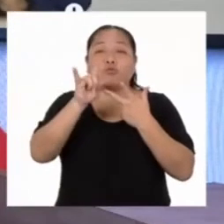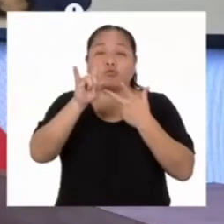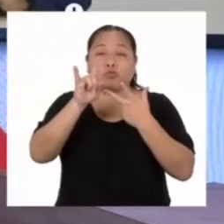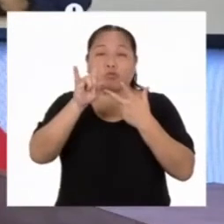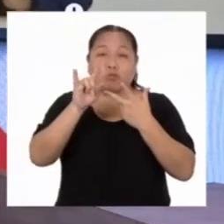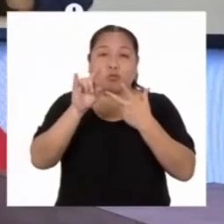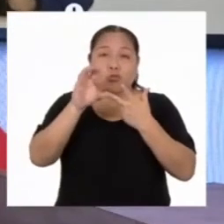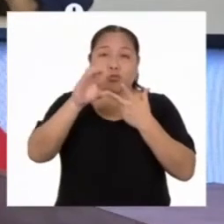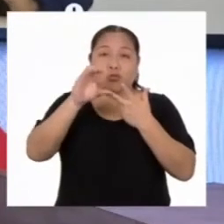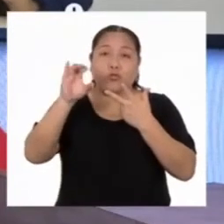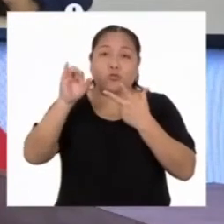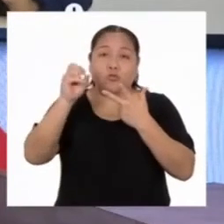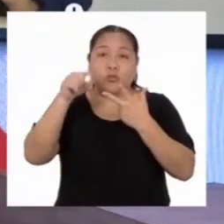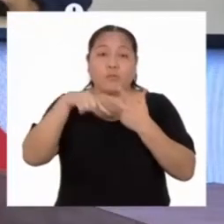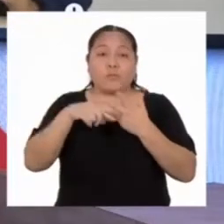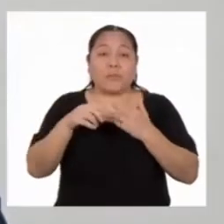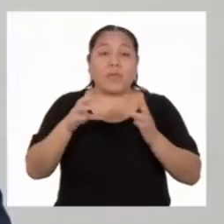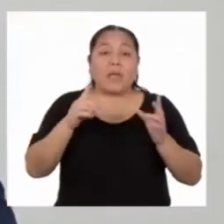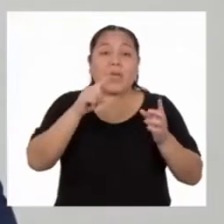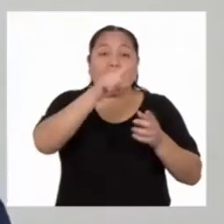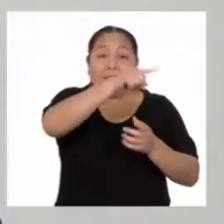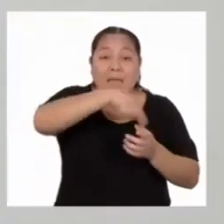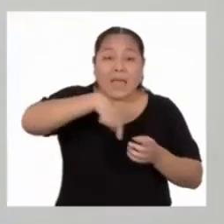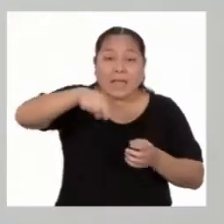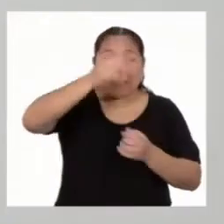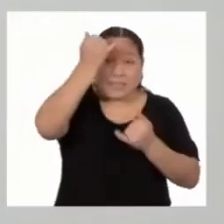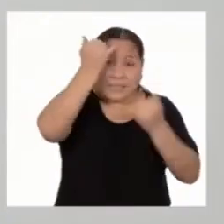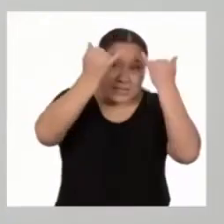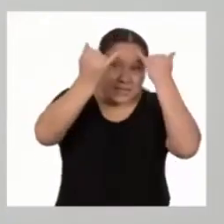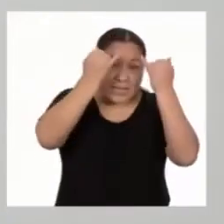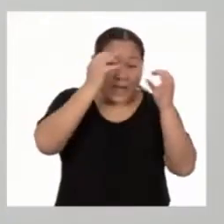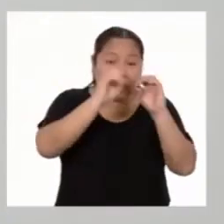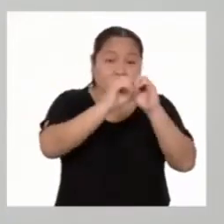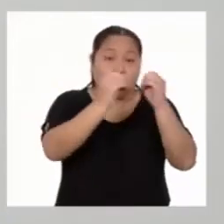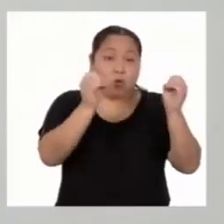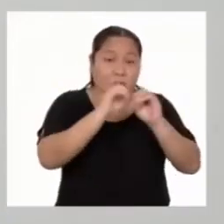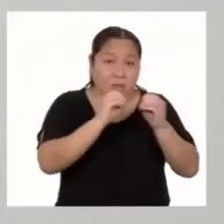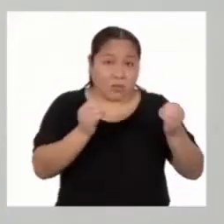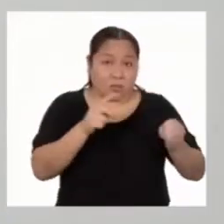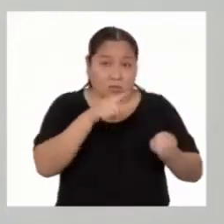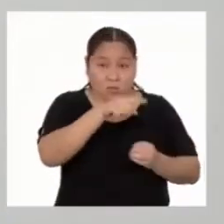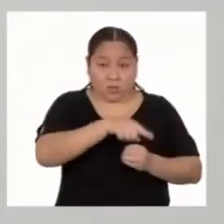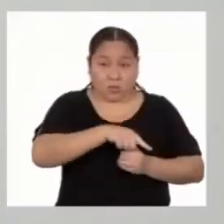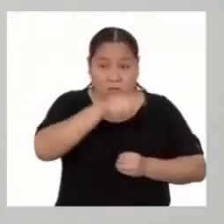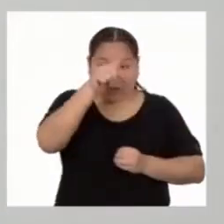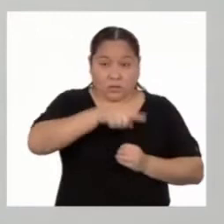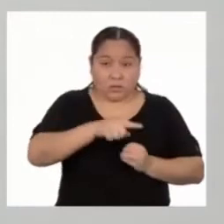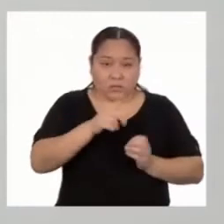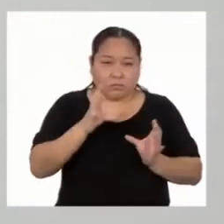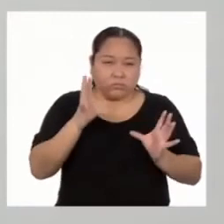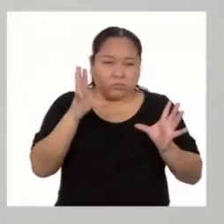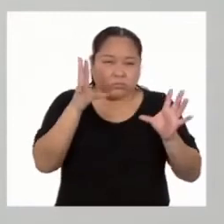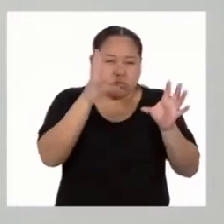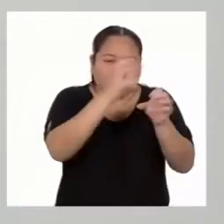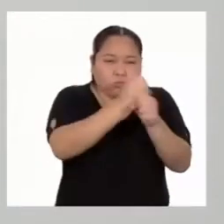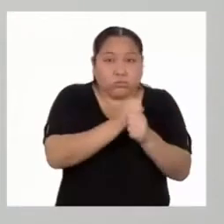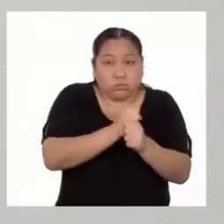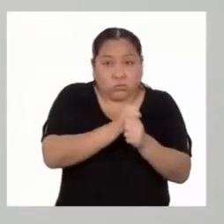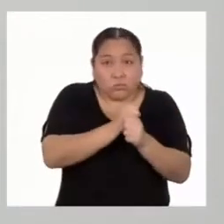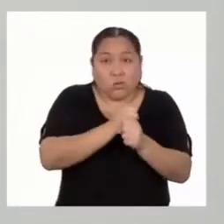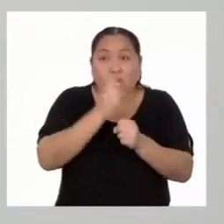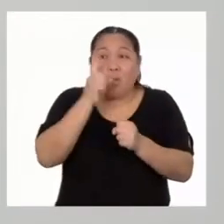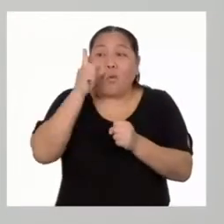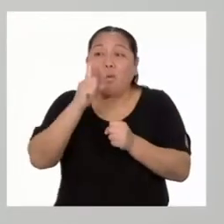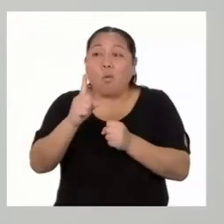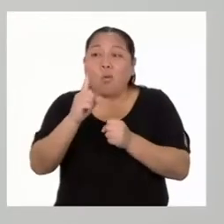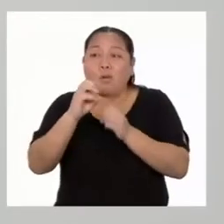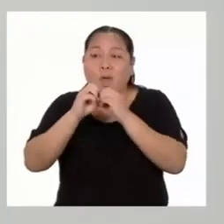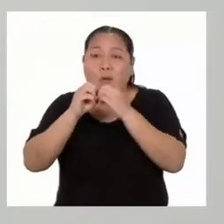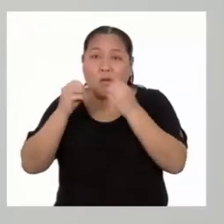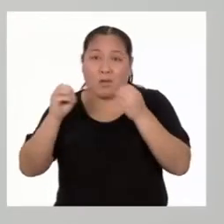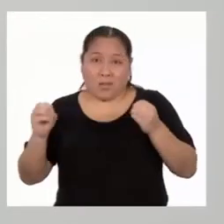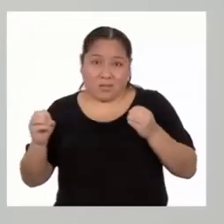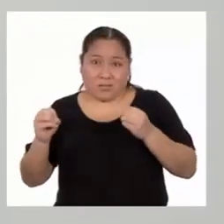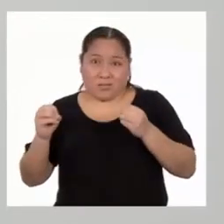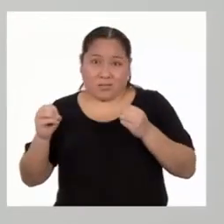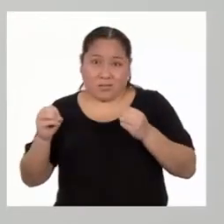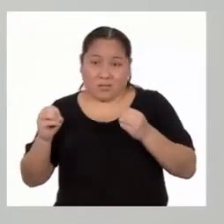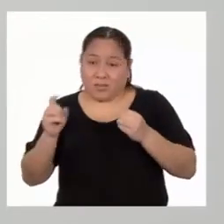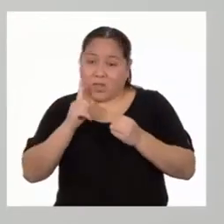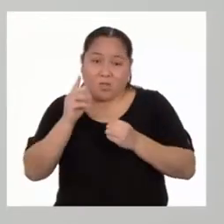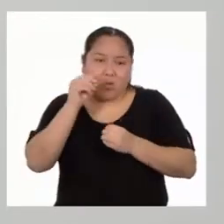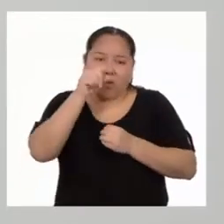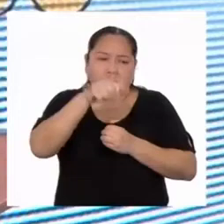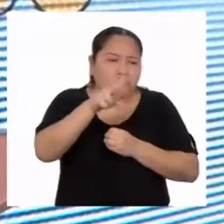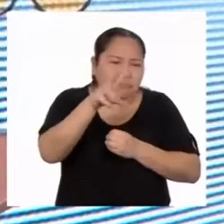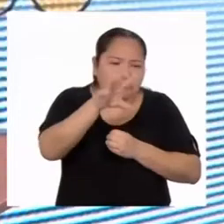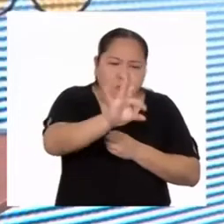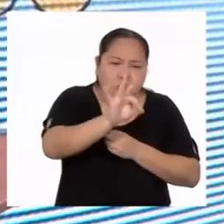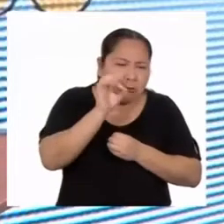un conjunto de ideas u oraciones por una más general que no se encuentra explícita